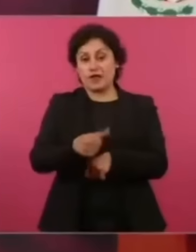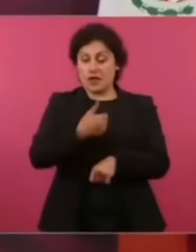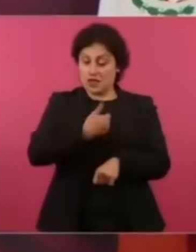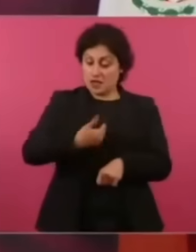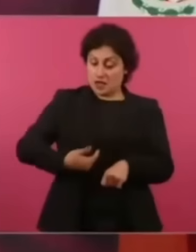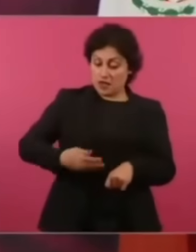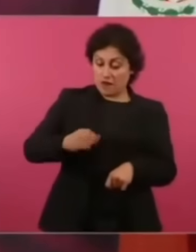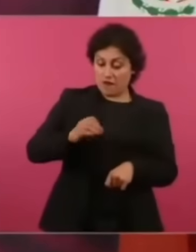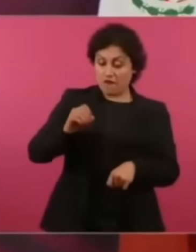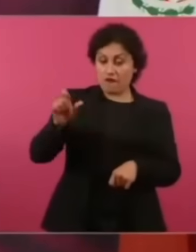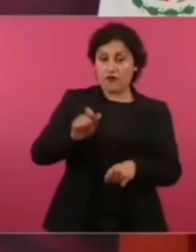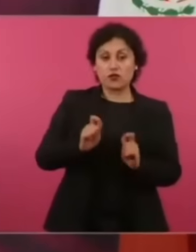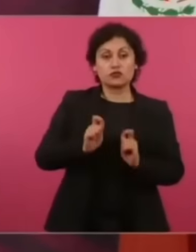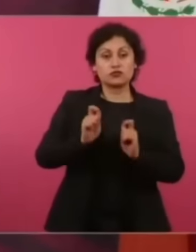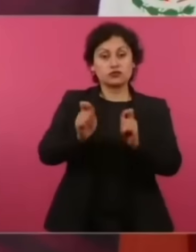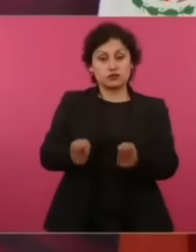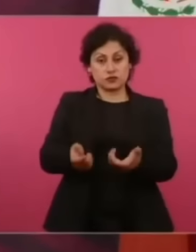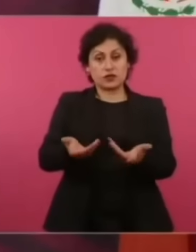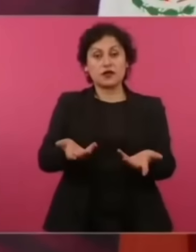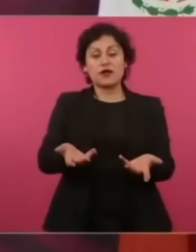Y en pago